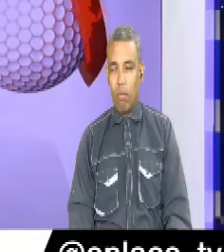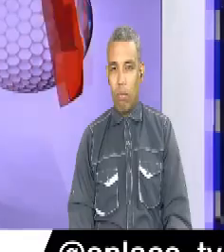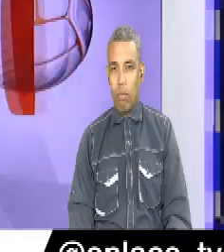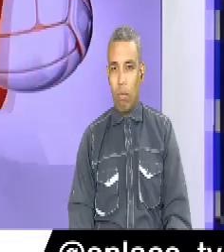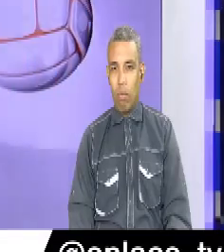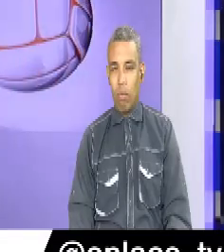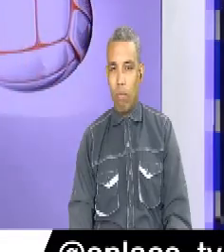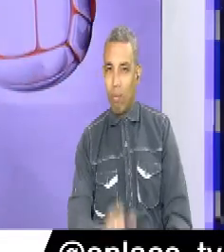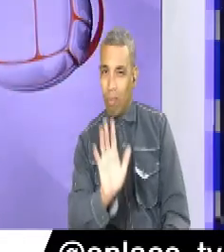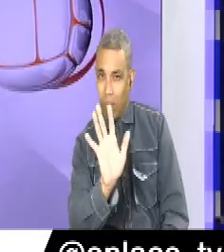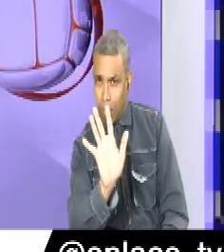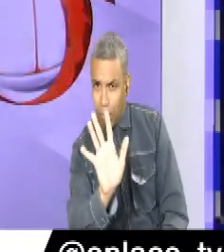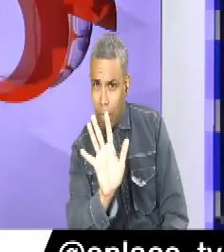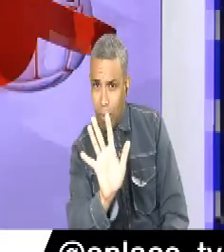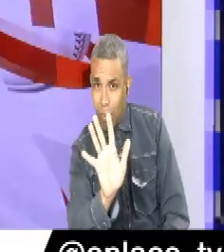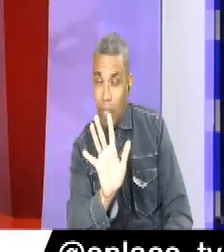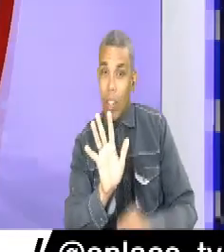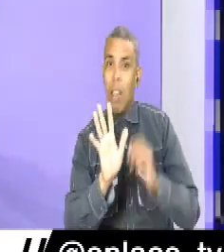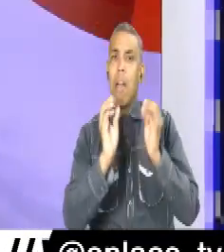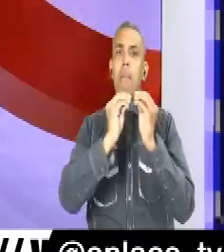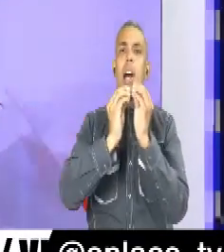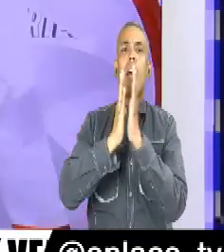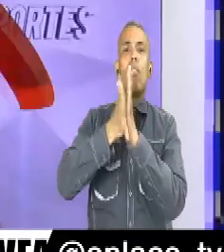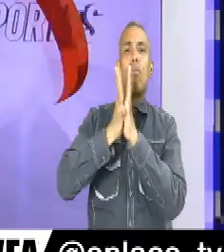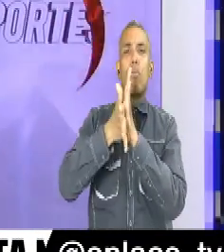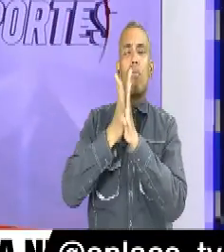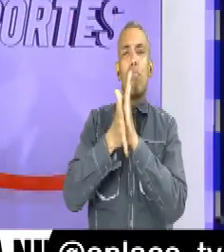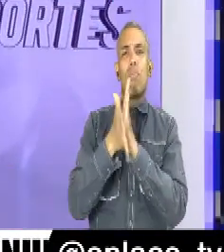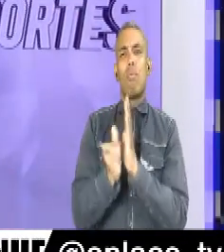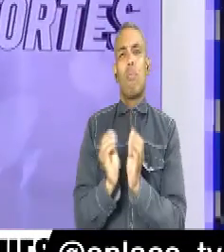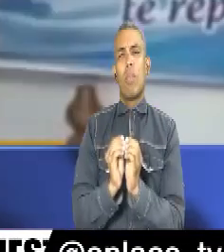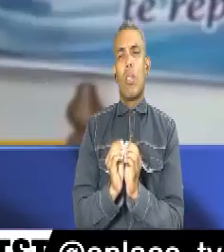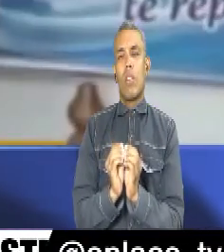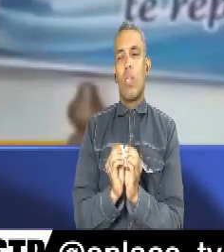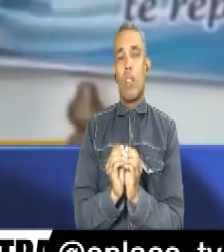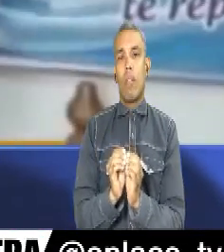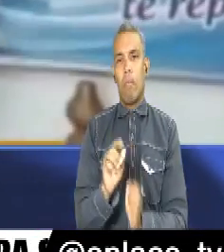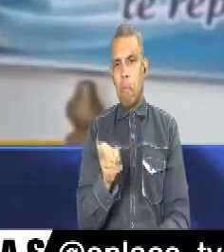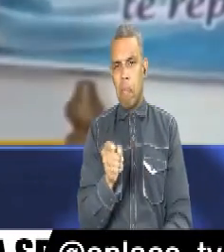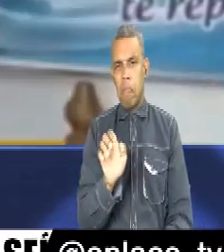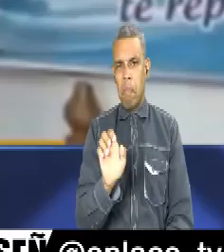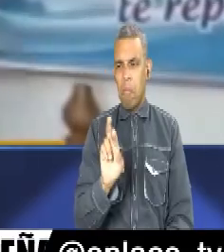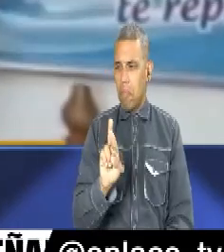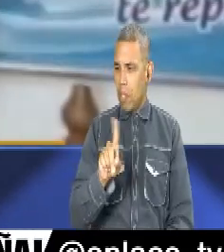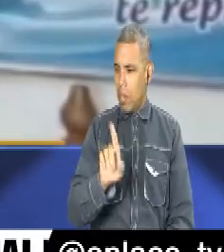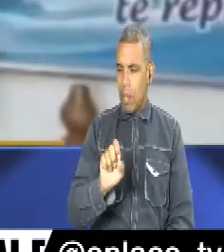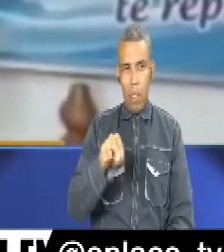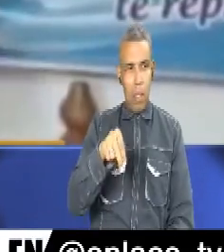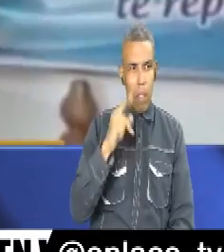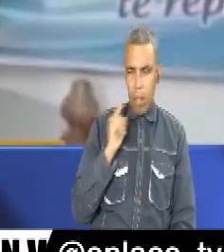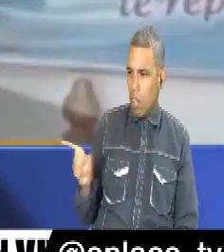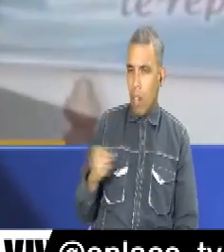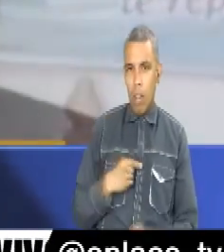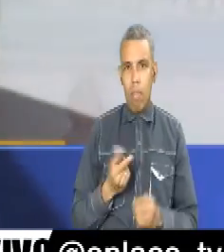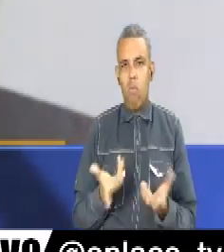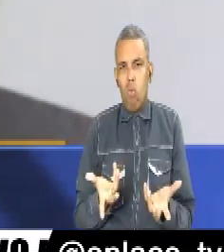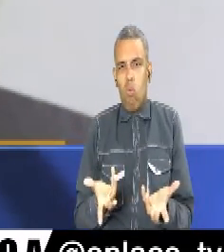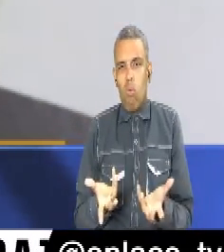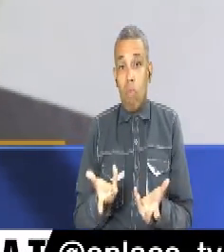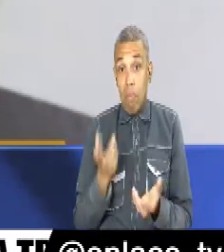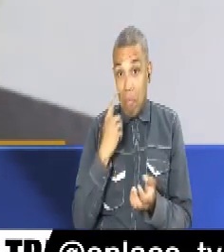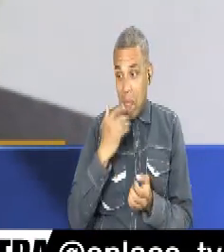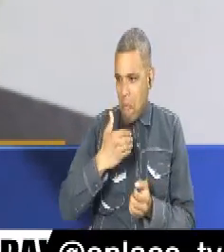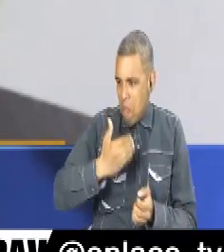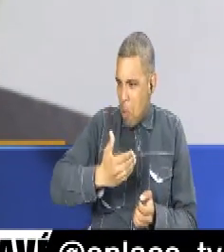Hacemos una pausa, pero no se muevan porque al regresar tenemos para ustedes información sobre Gerson Robles. Sigue el pollito vallenato conquistando